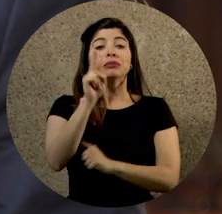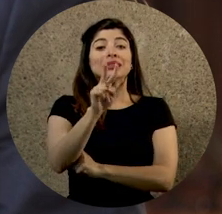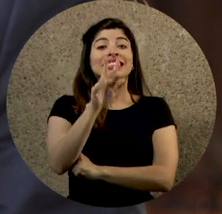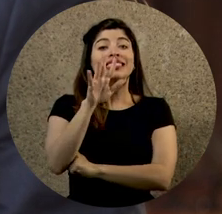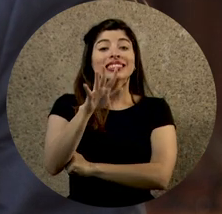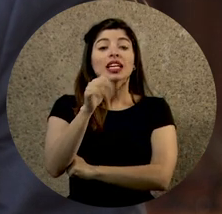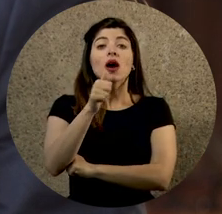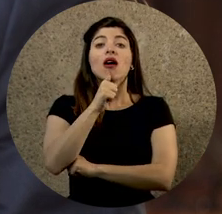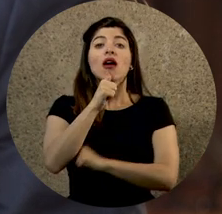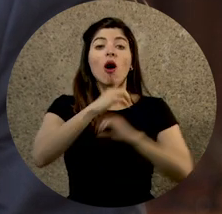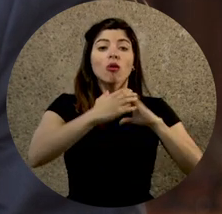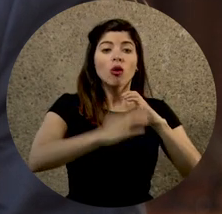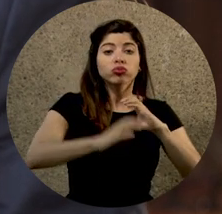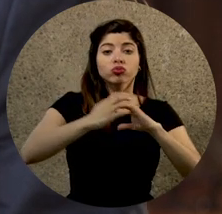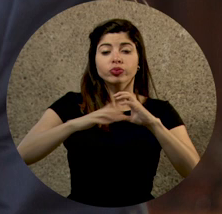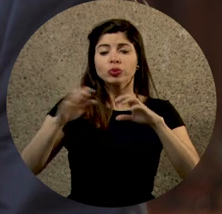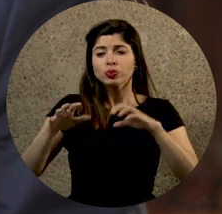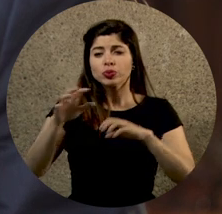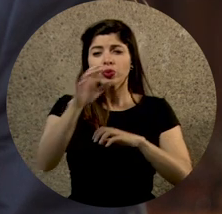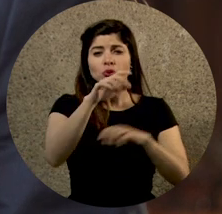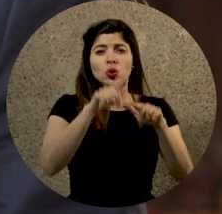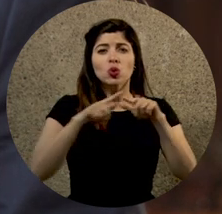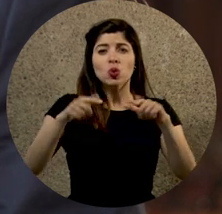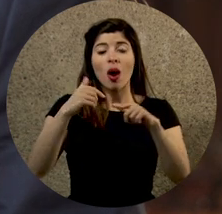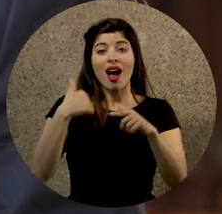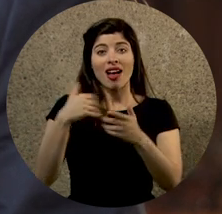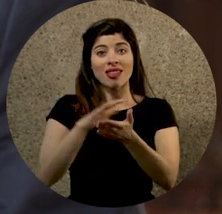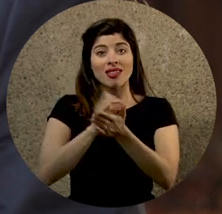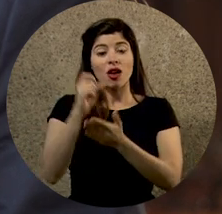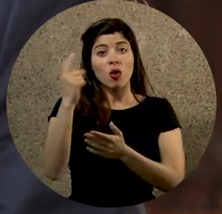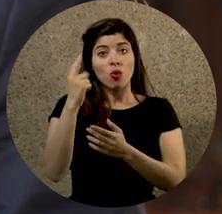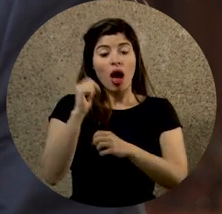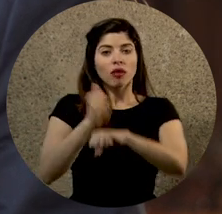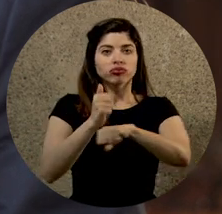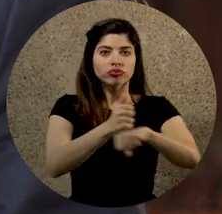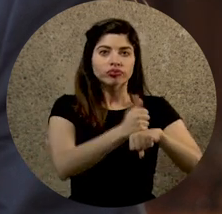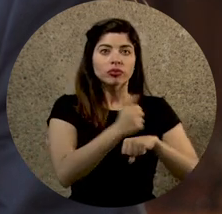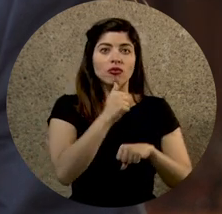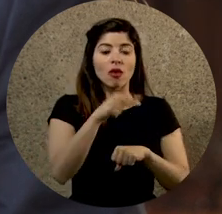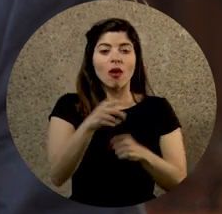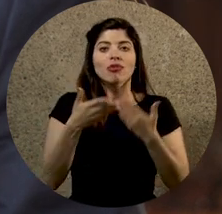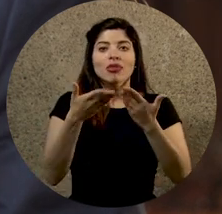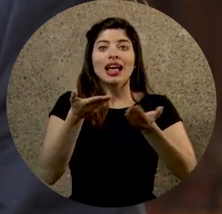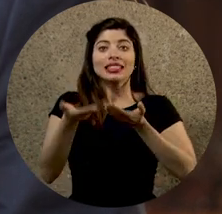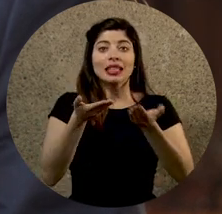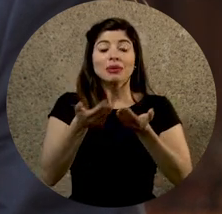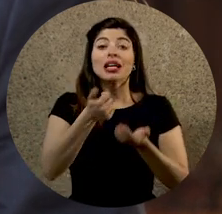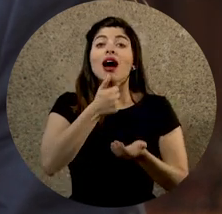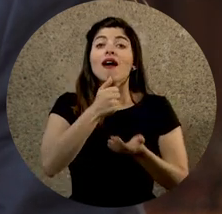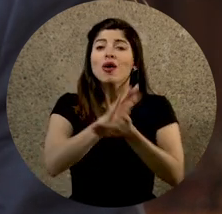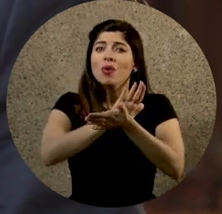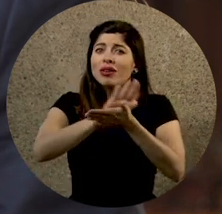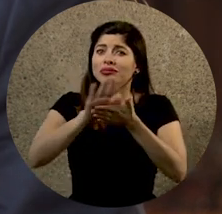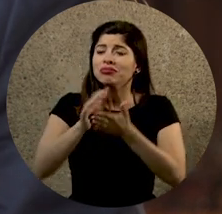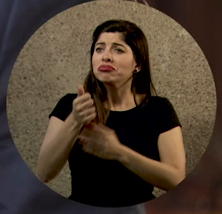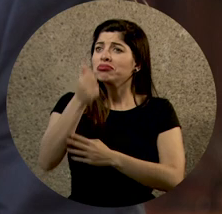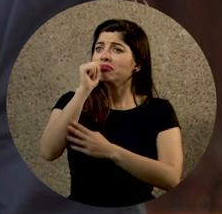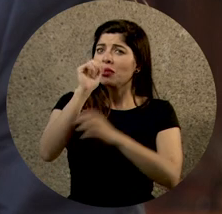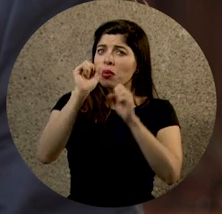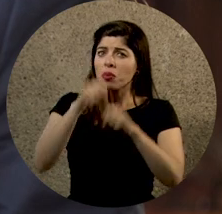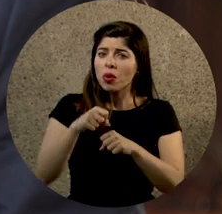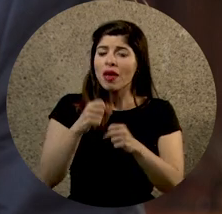más de 25 acueductos en todas las zonas afectadas por el huracán Otto, que le darán servicio, agua